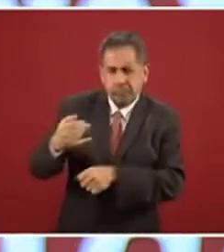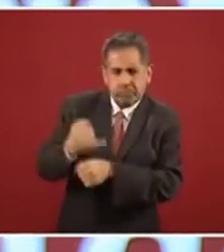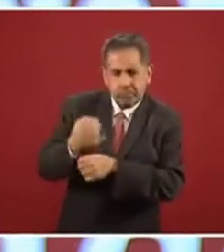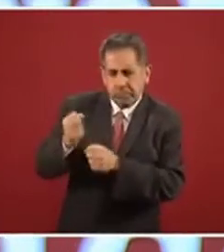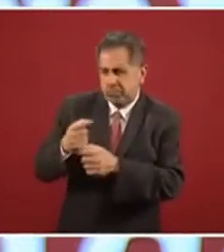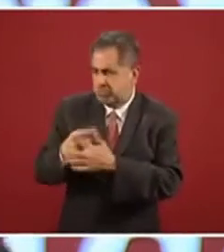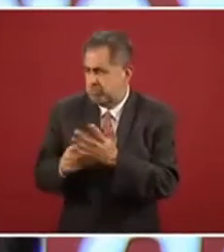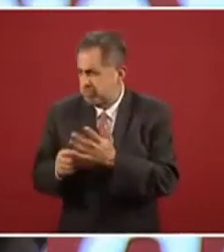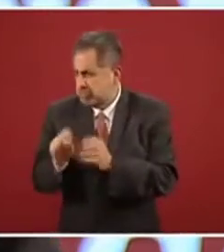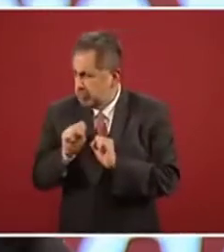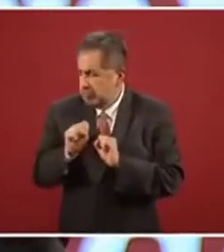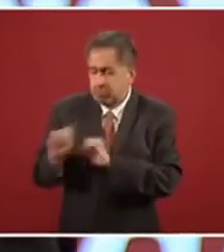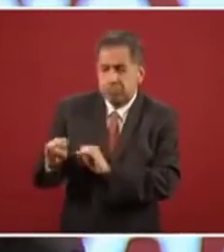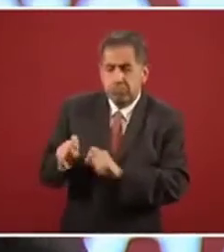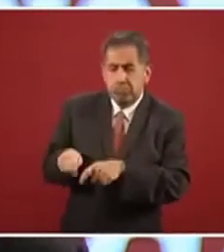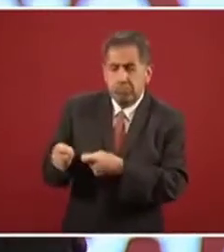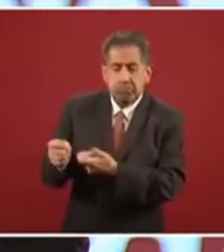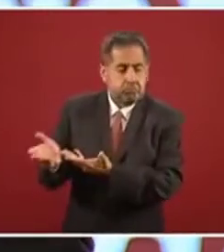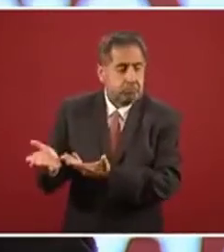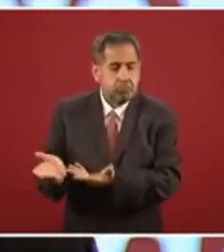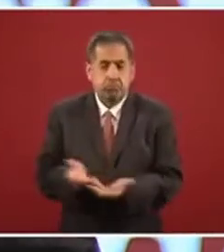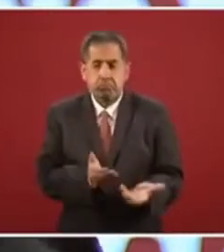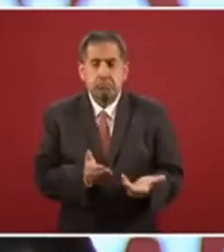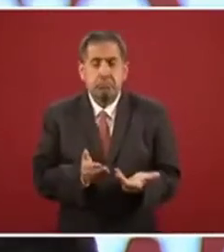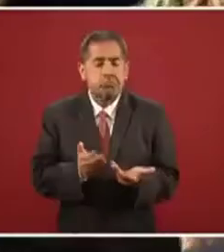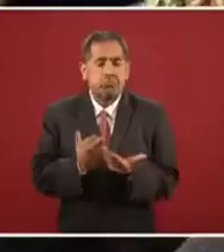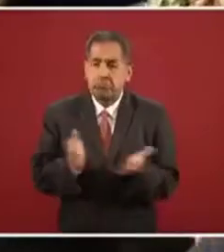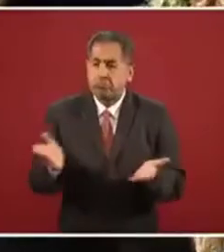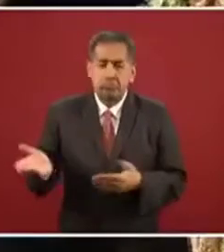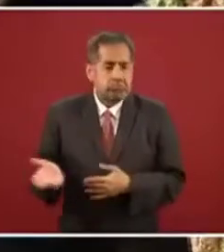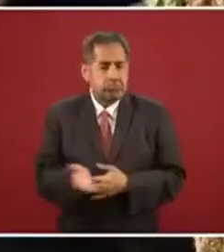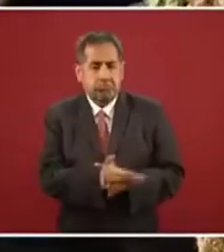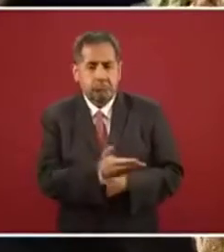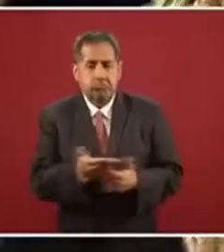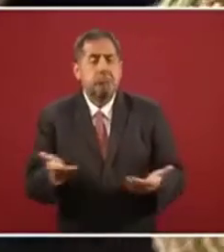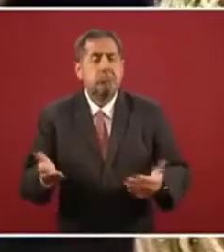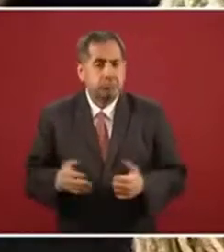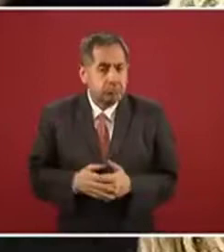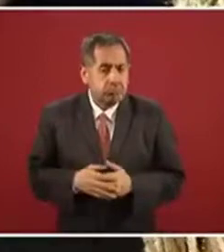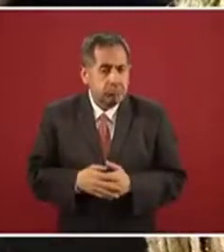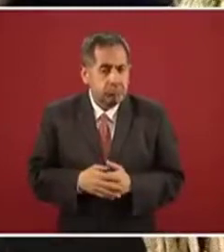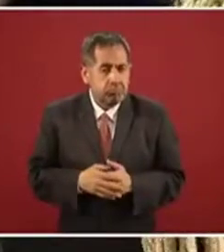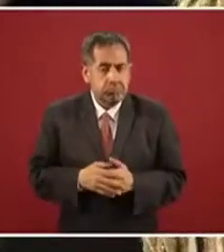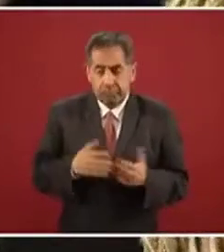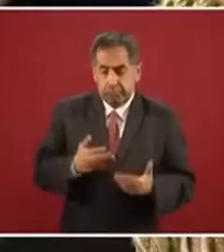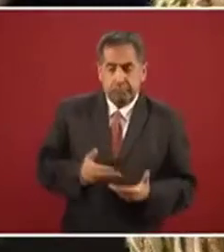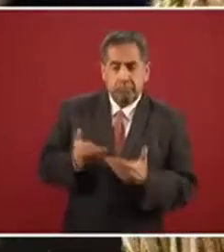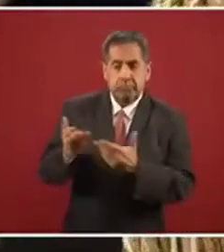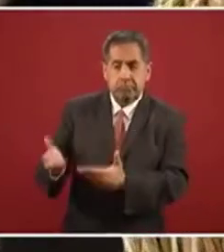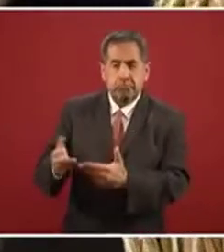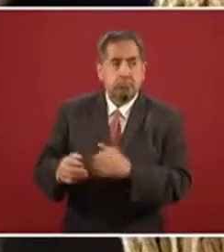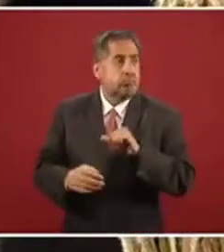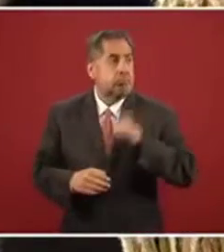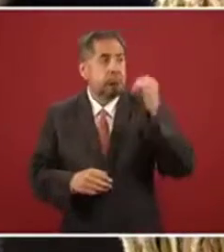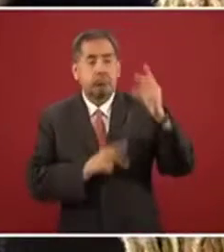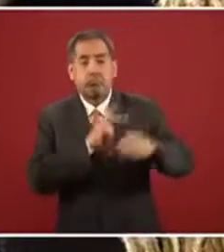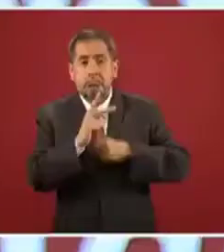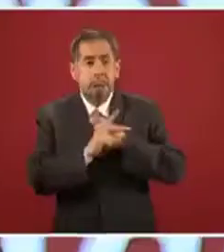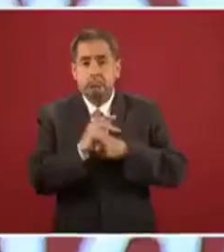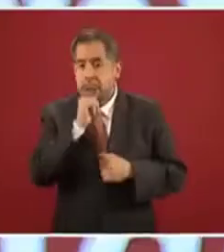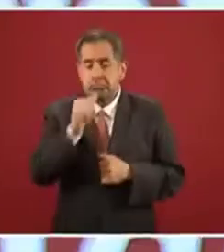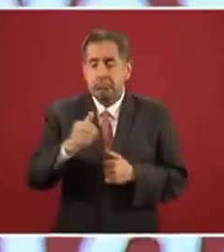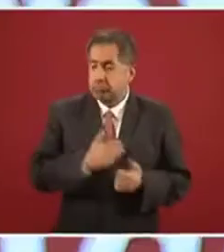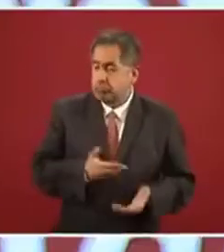otras razones, se le ha abierto la puerta. La oferta que se les ha hecho en México no la hace ningún país del mundo, que